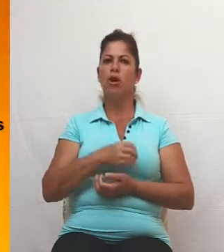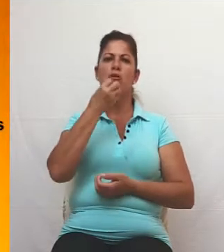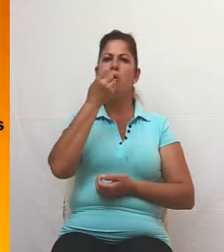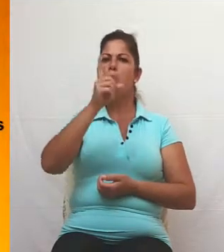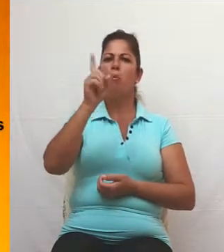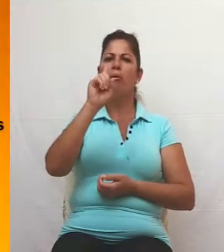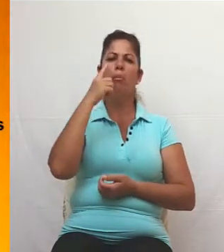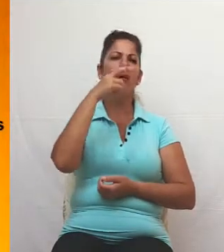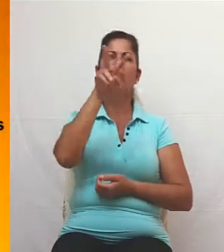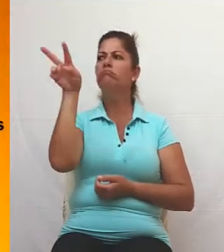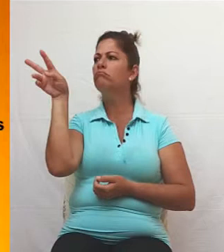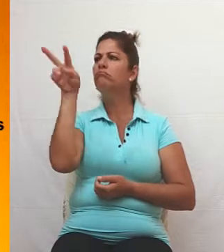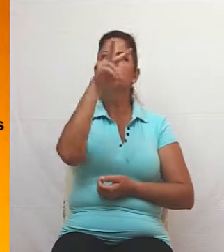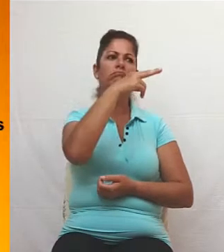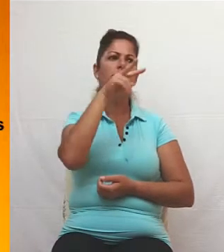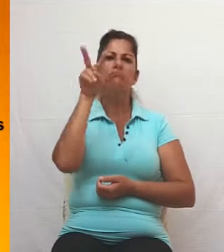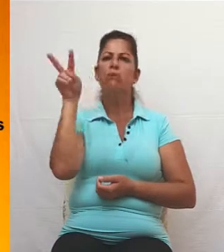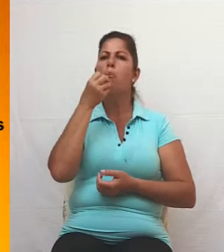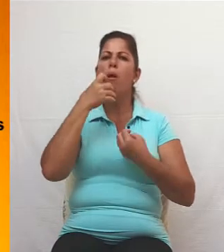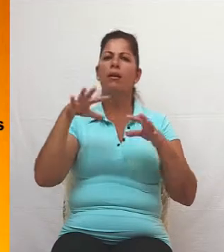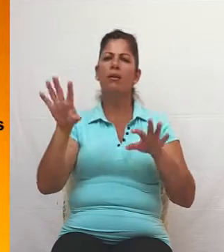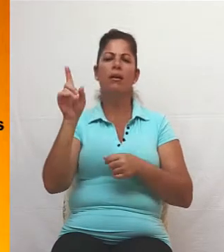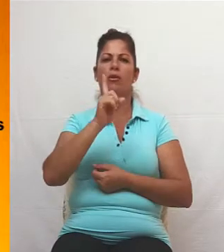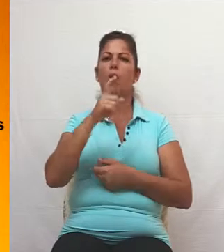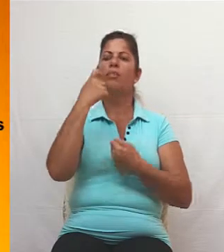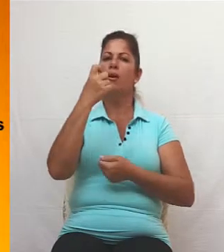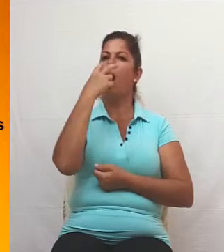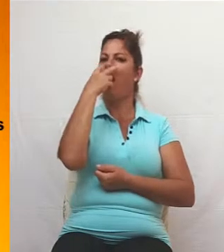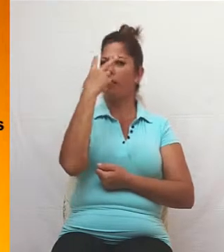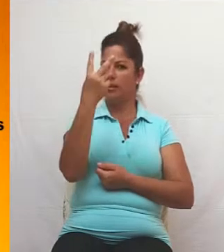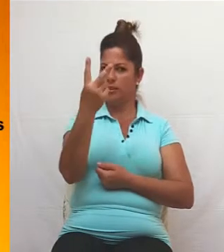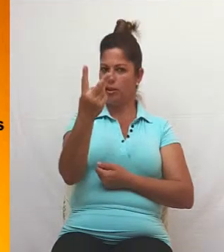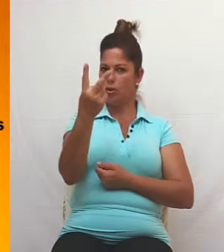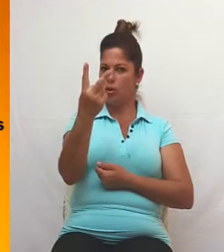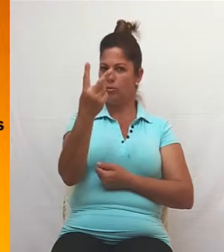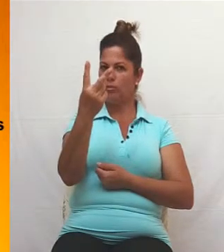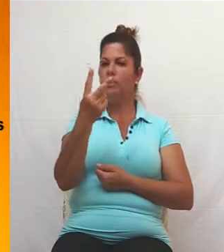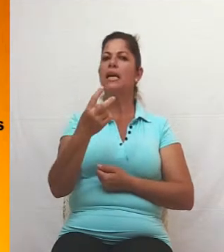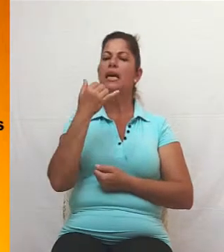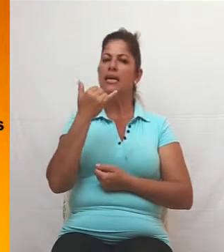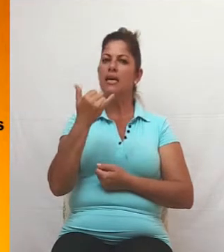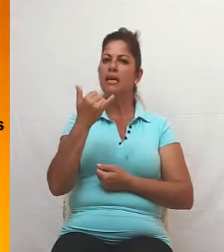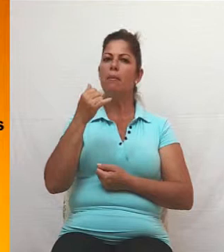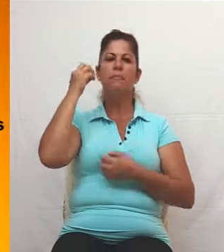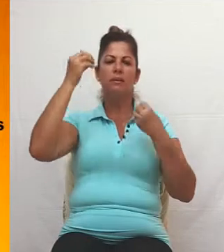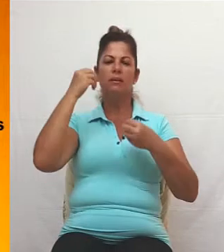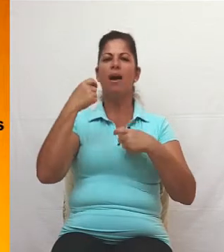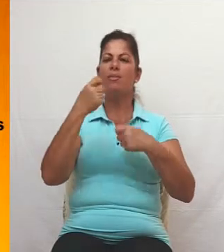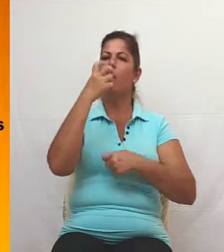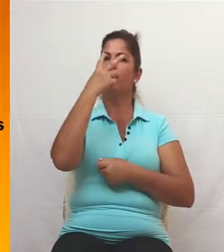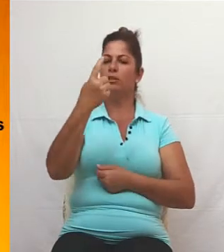podemos recuperarnos de las distracciones y permanecer atentos sin sostener la intención